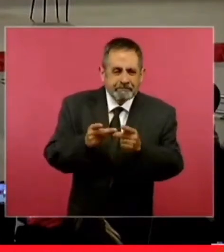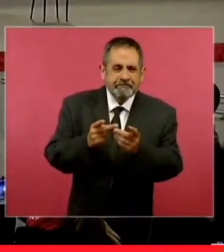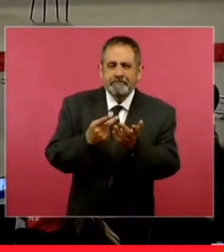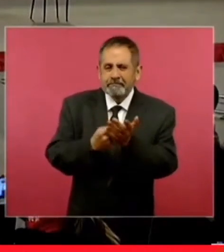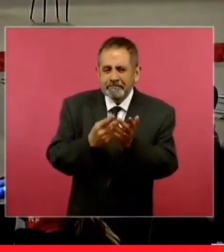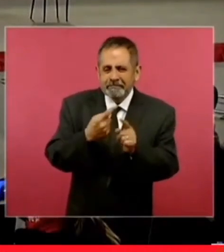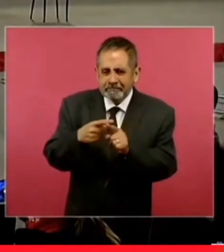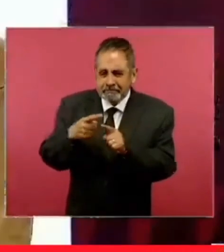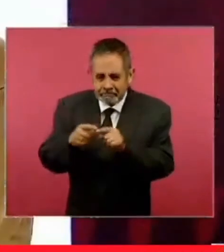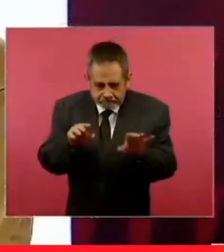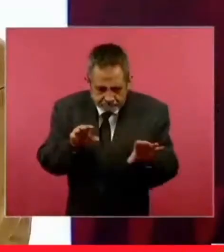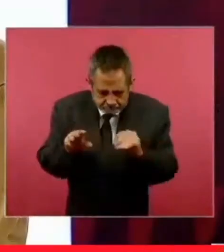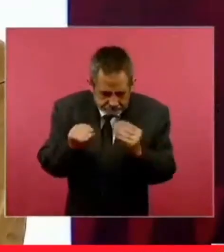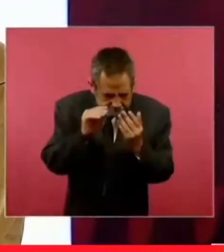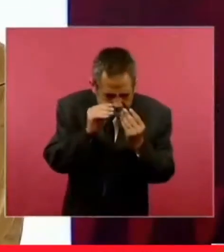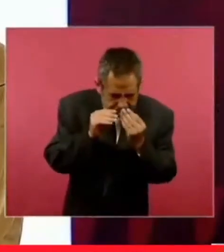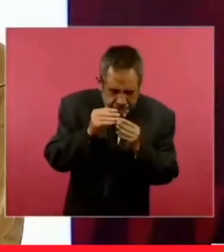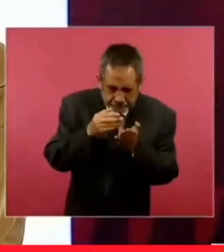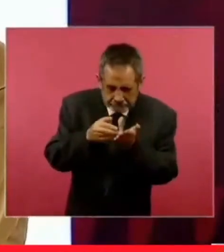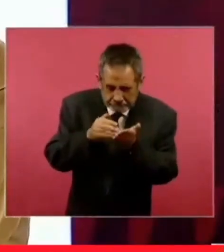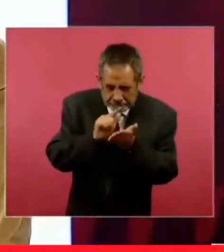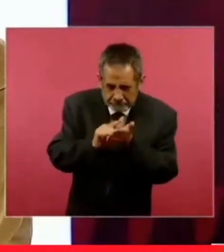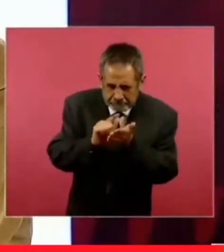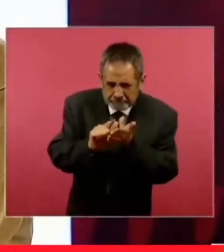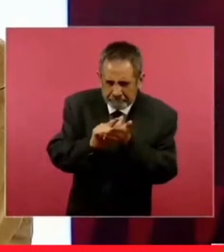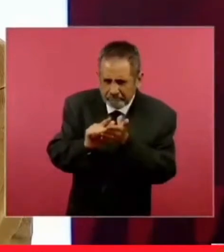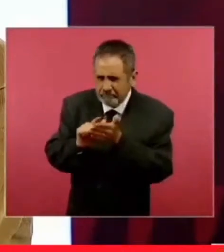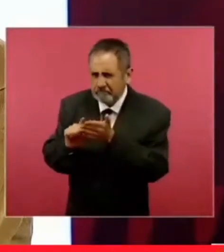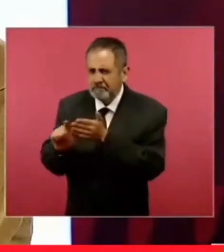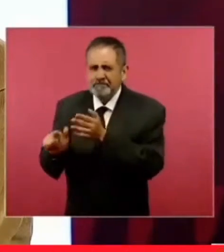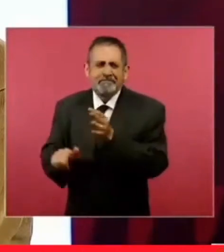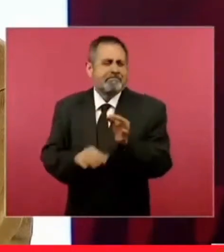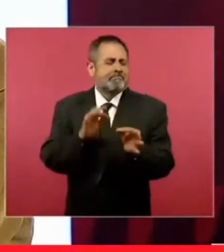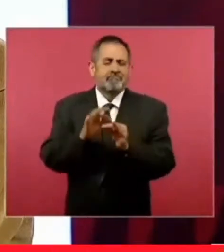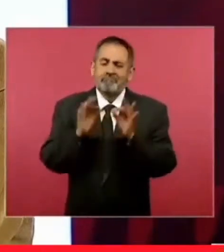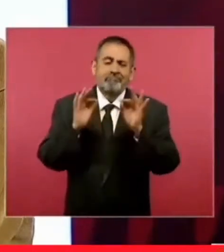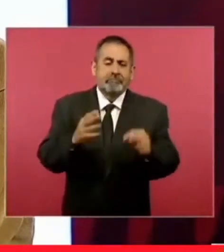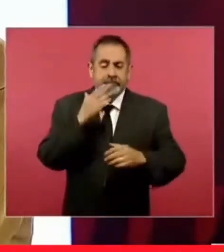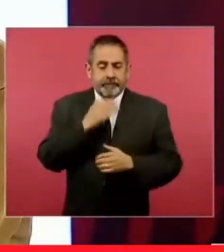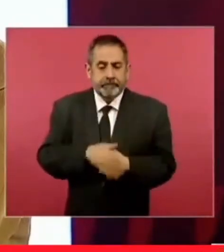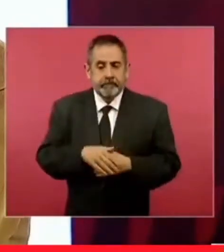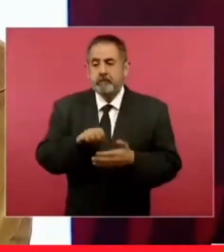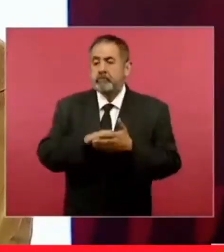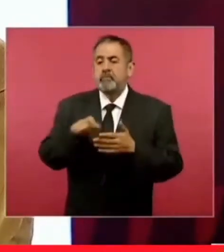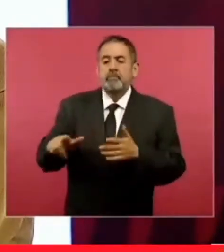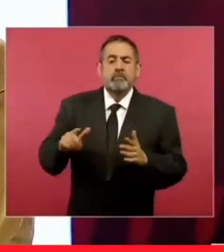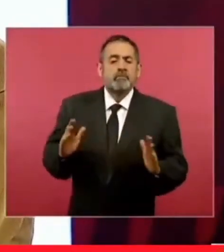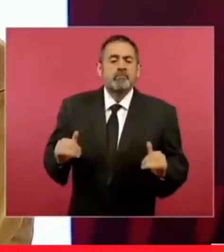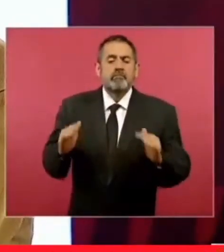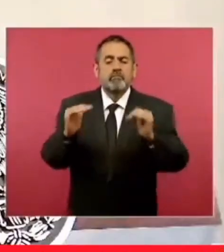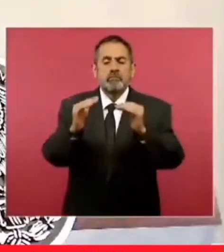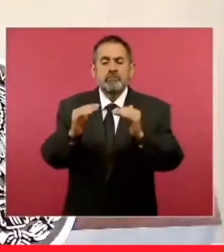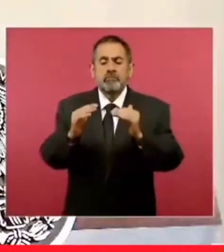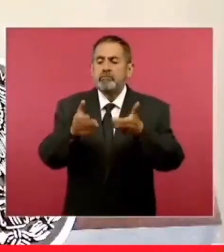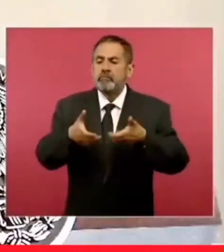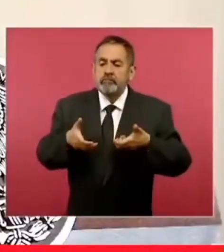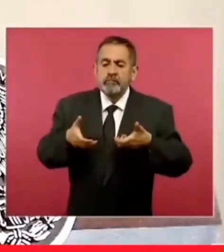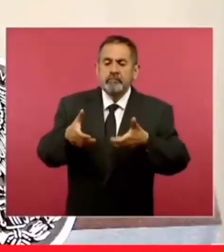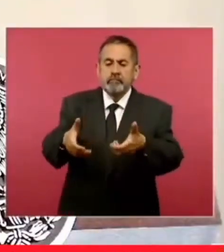recuperado. Por lo que hace a bienes inmuebles, me refiero a elementos que pueden ser muy sencillos como